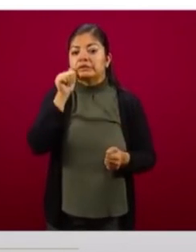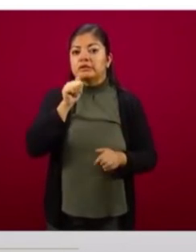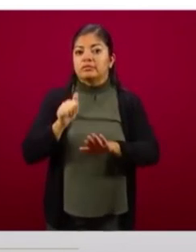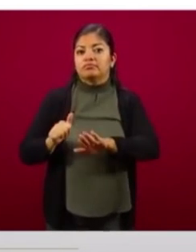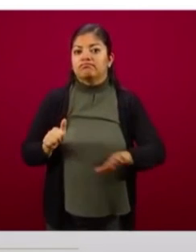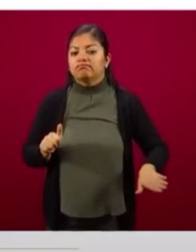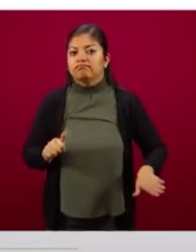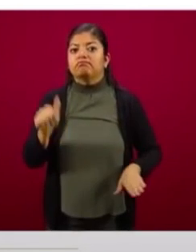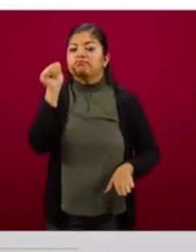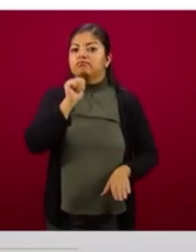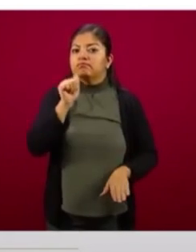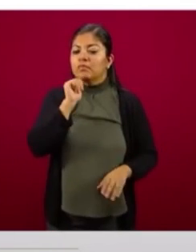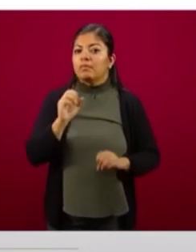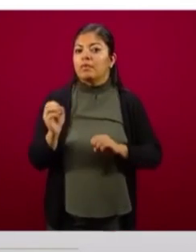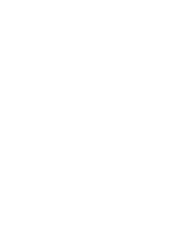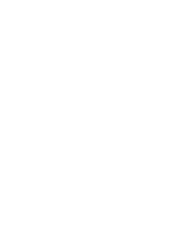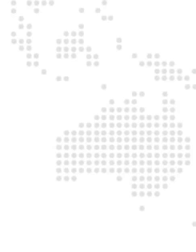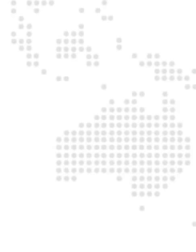hoy abandonadas